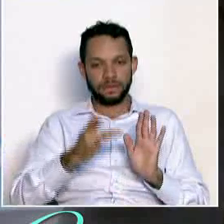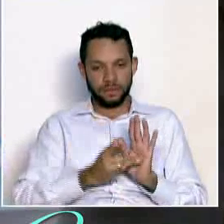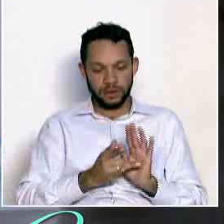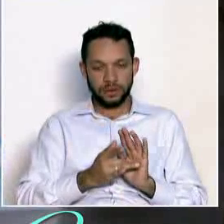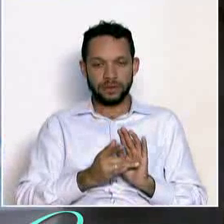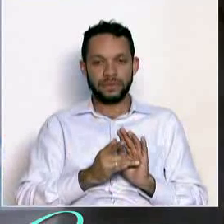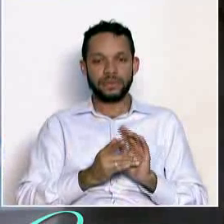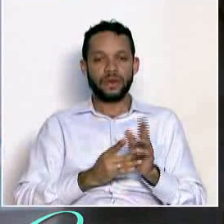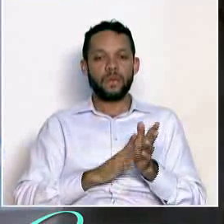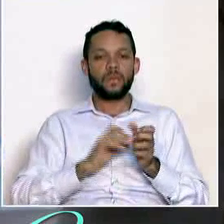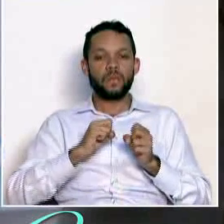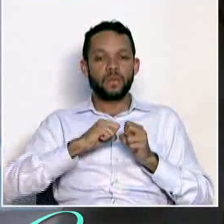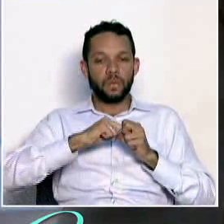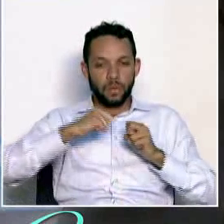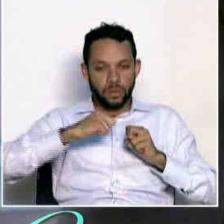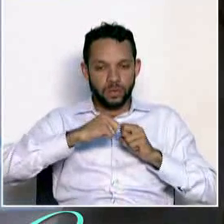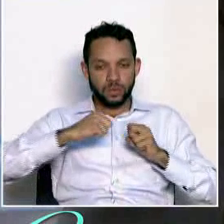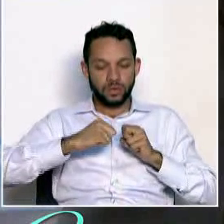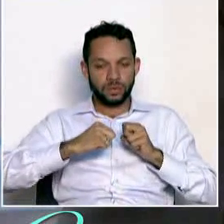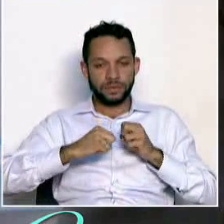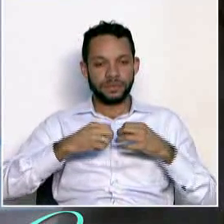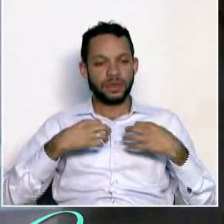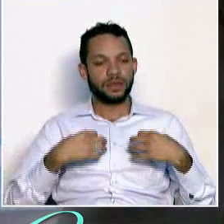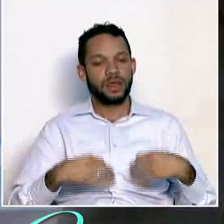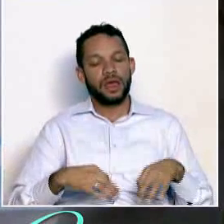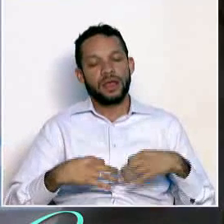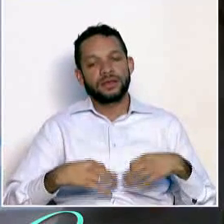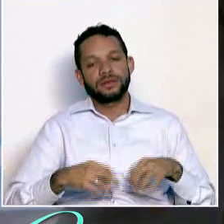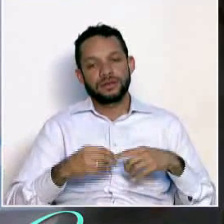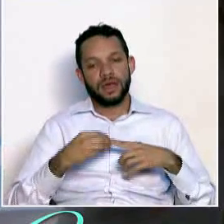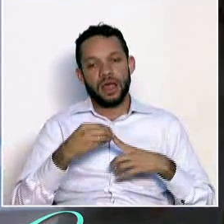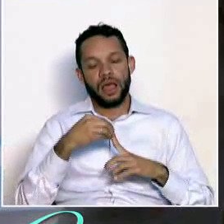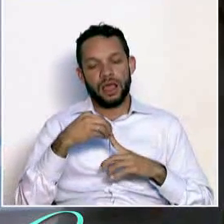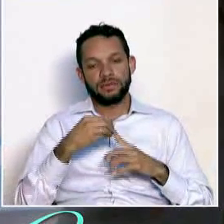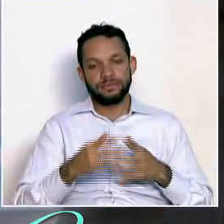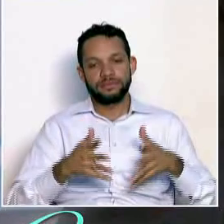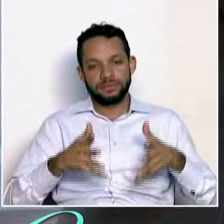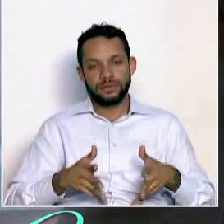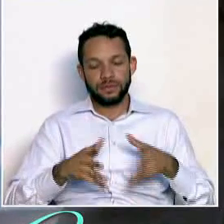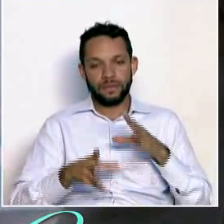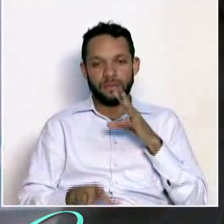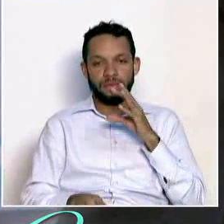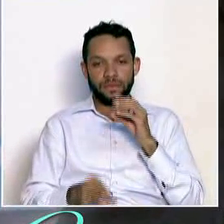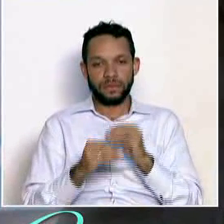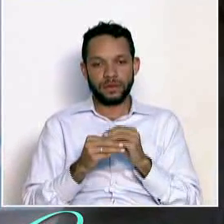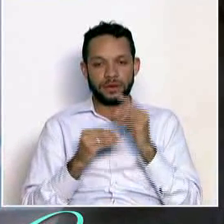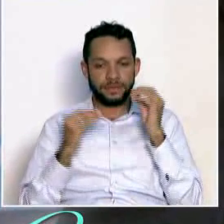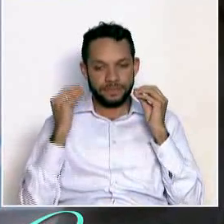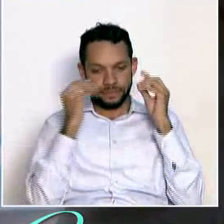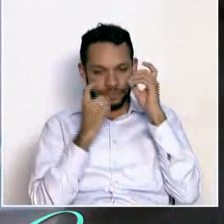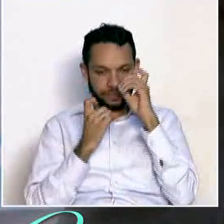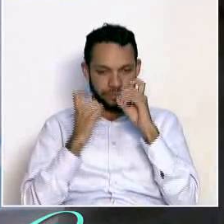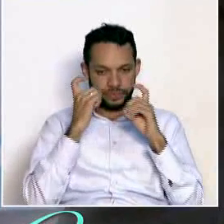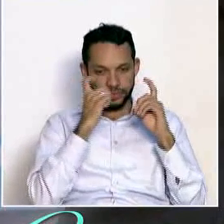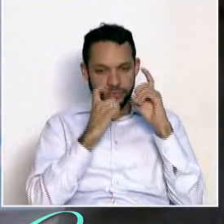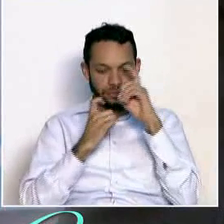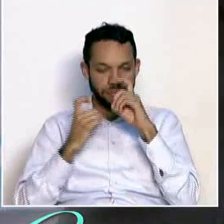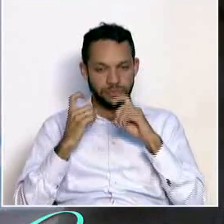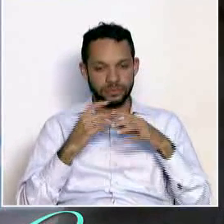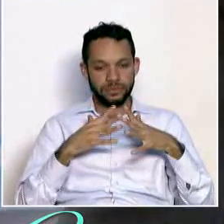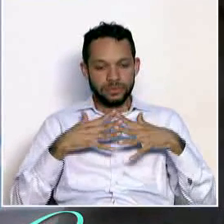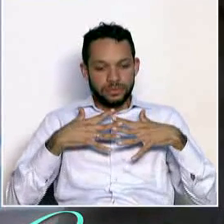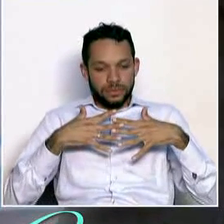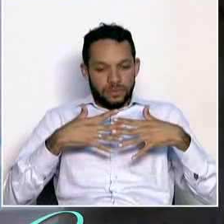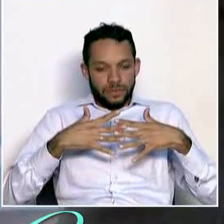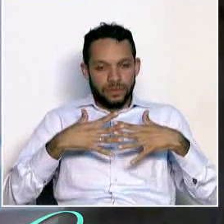Los músculos están completamente sueltos y relajados. Concéntrate en tu respiración. No es necesario